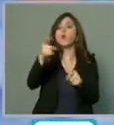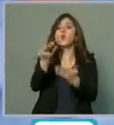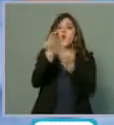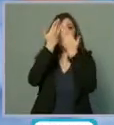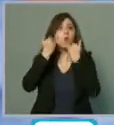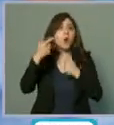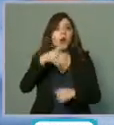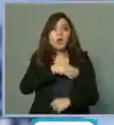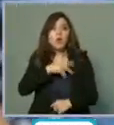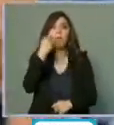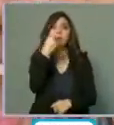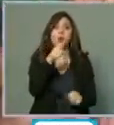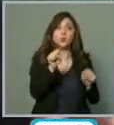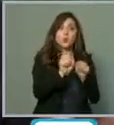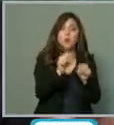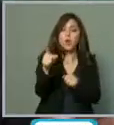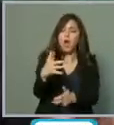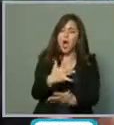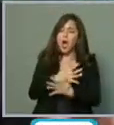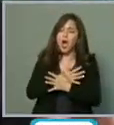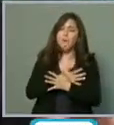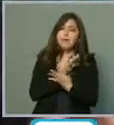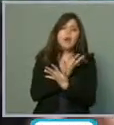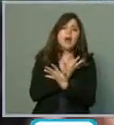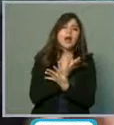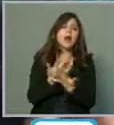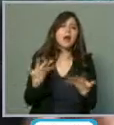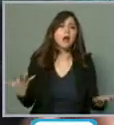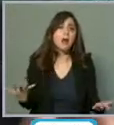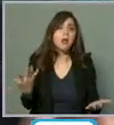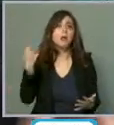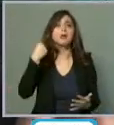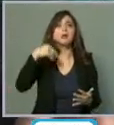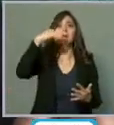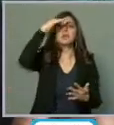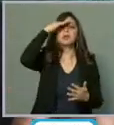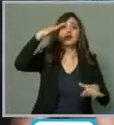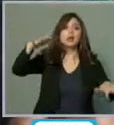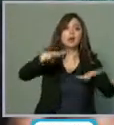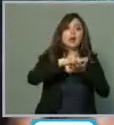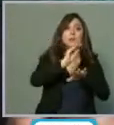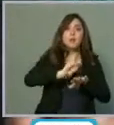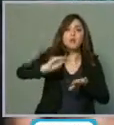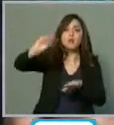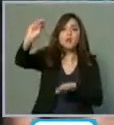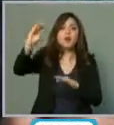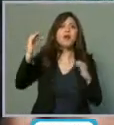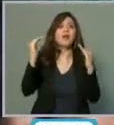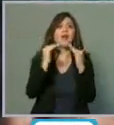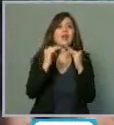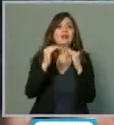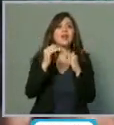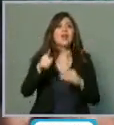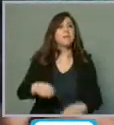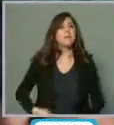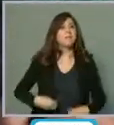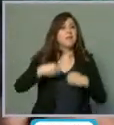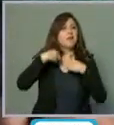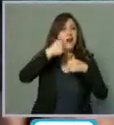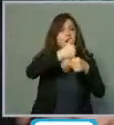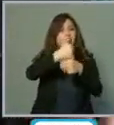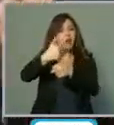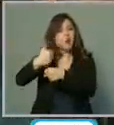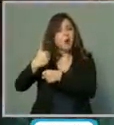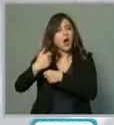su alma. A veces ellos mismos pensar en que se vayan a una casa de retiro o de descanso es como creer que